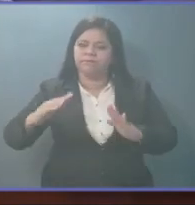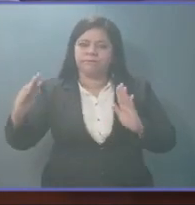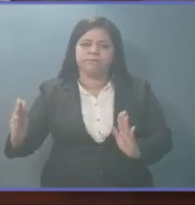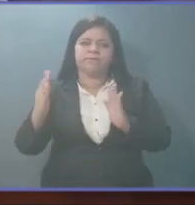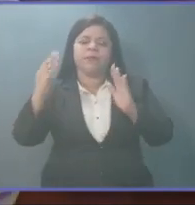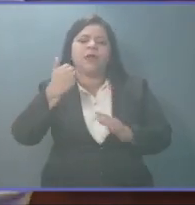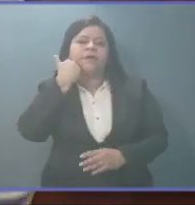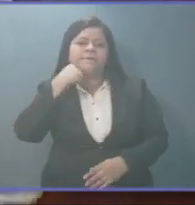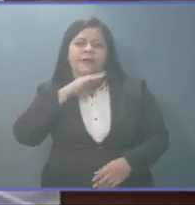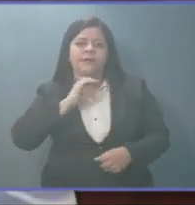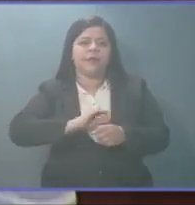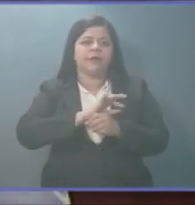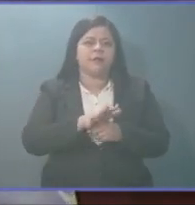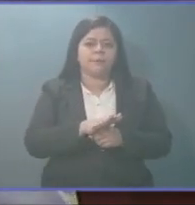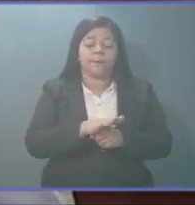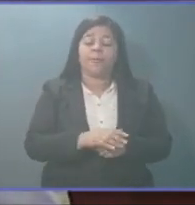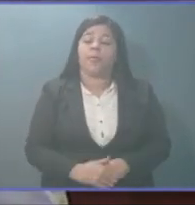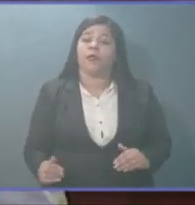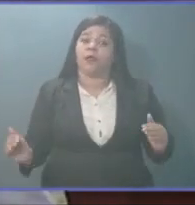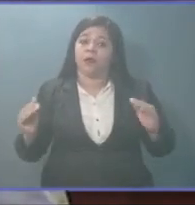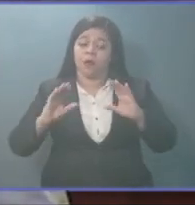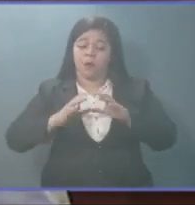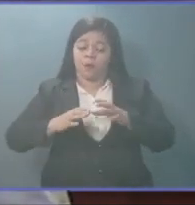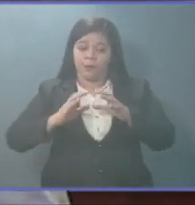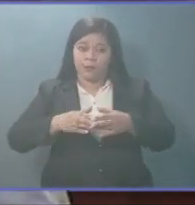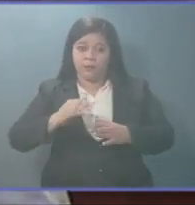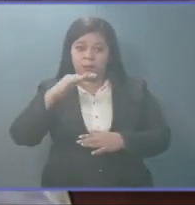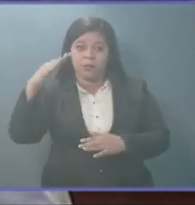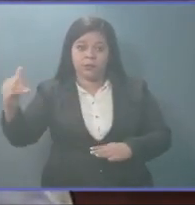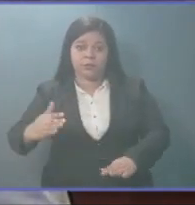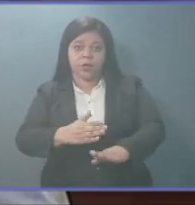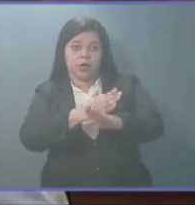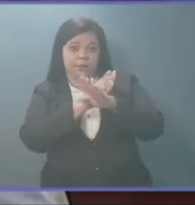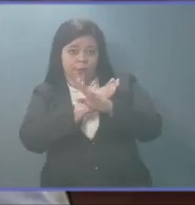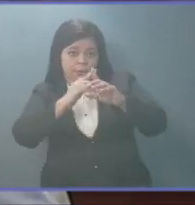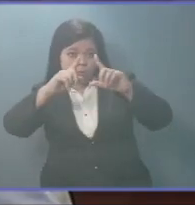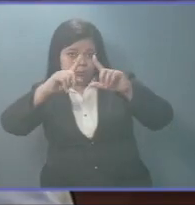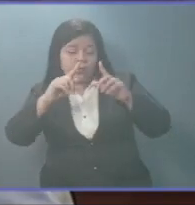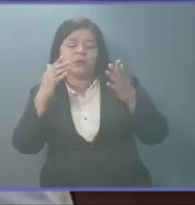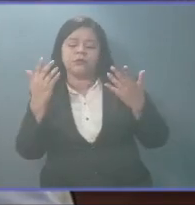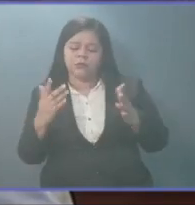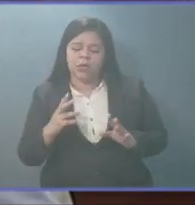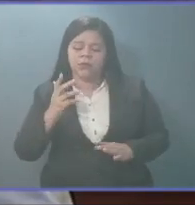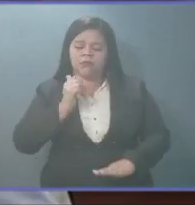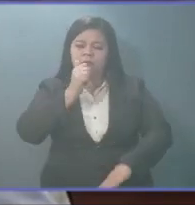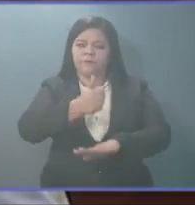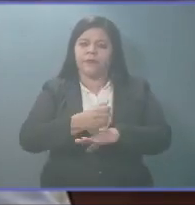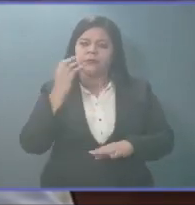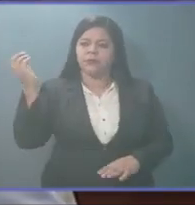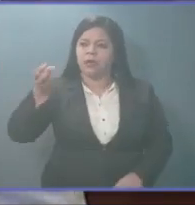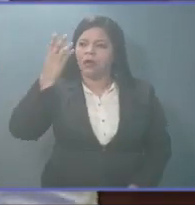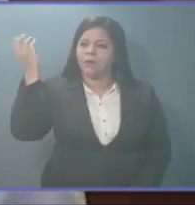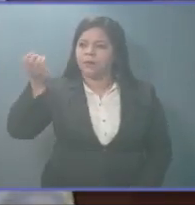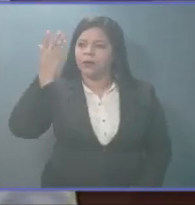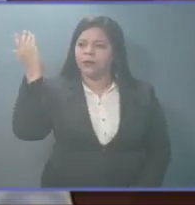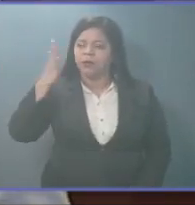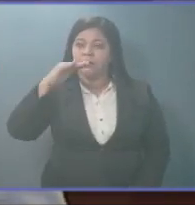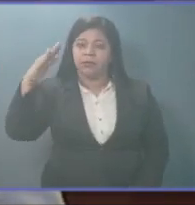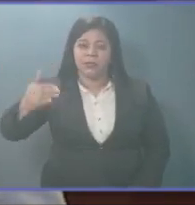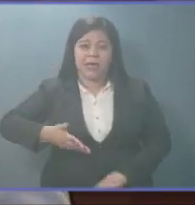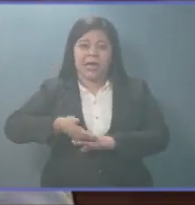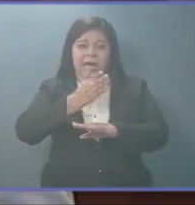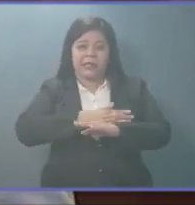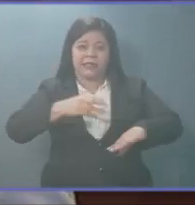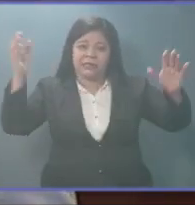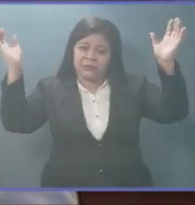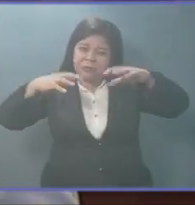COVID-19. Junto a la Comisión Nacional de Protección Civil, decretamos emergencia nacional cuando las tormentas Amanda